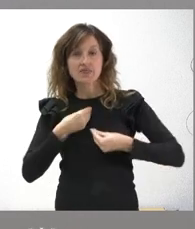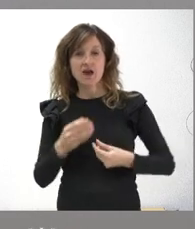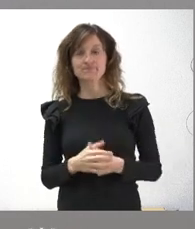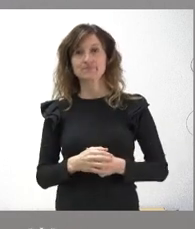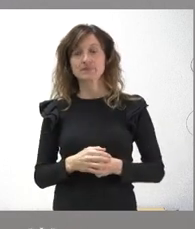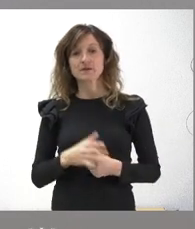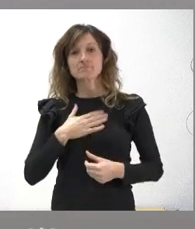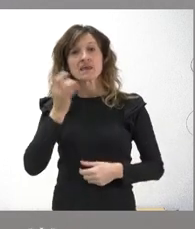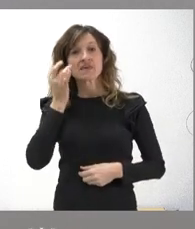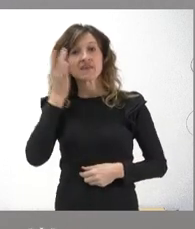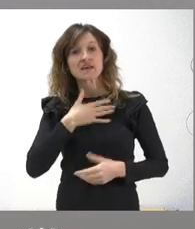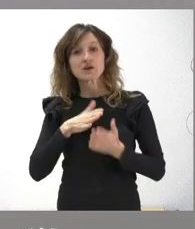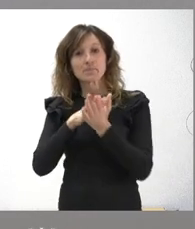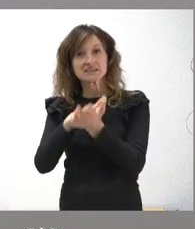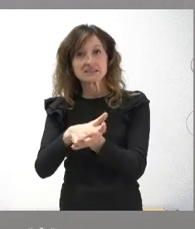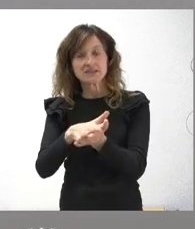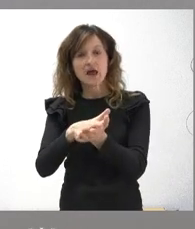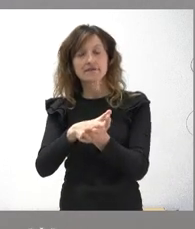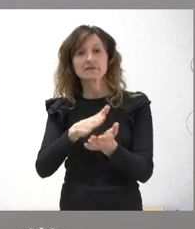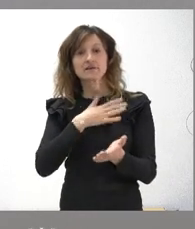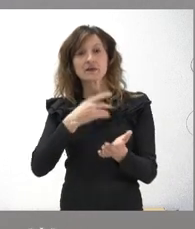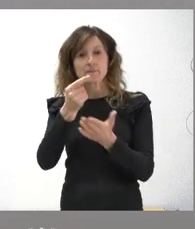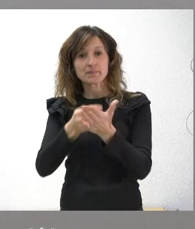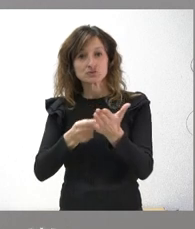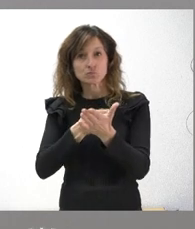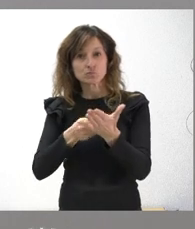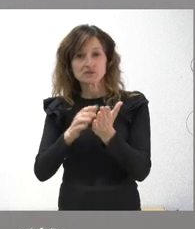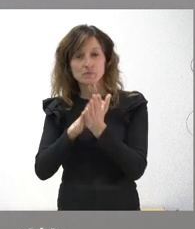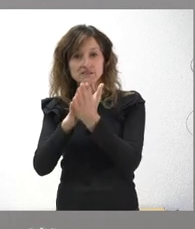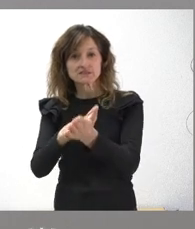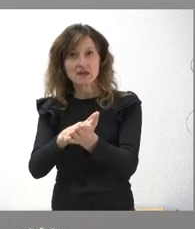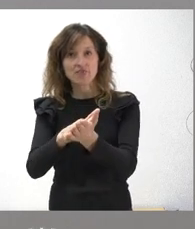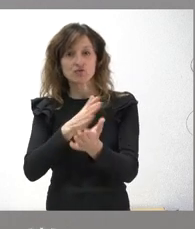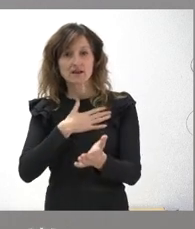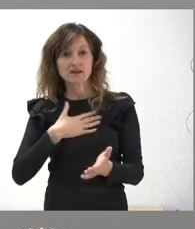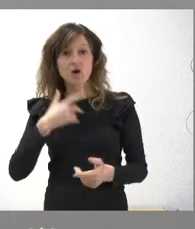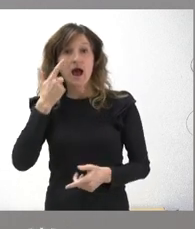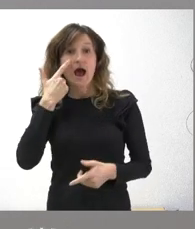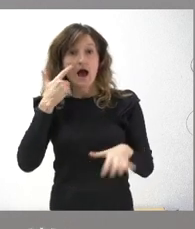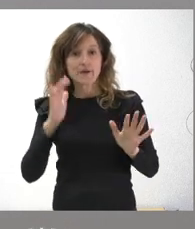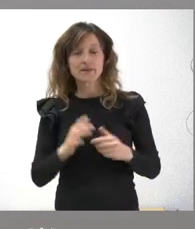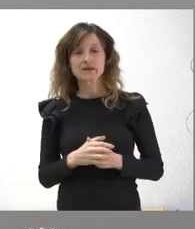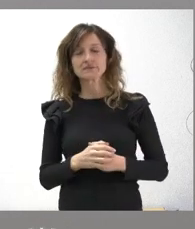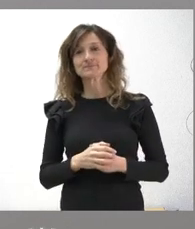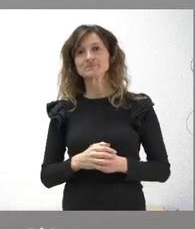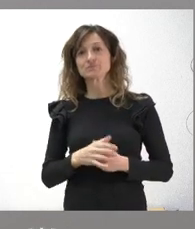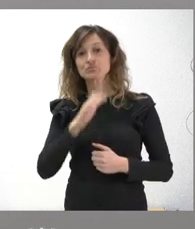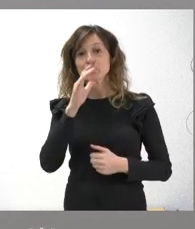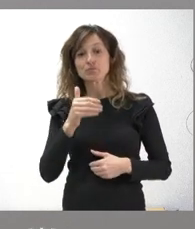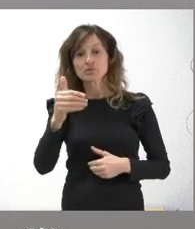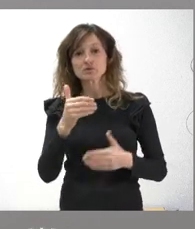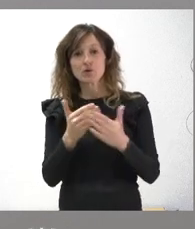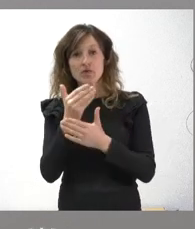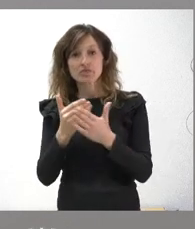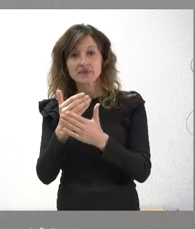nuestra idea es poderlo presentar nuestra idea es tener el presupuesto presentado vamos a ver sobre todo porque lógicamente en los próximos días se nos pueden